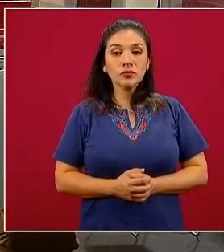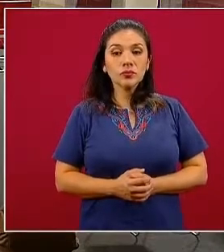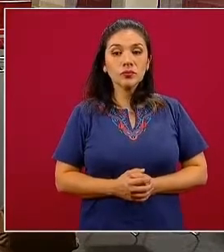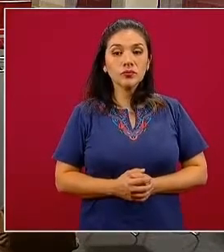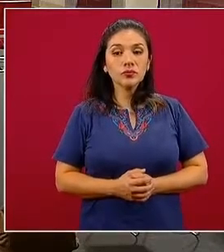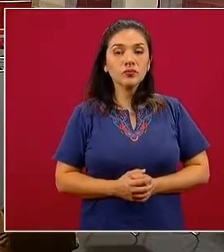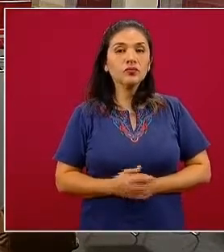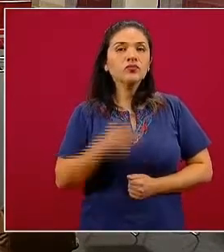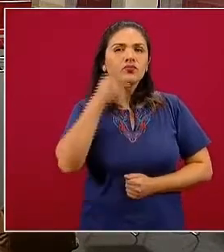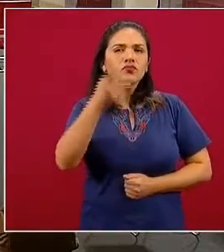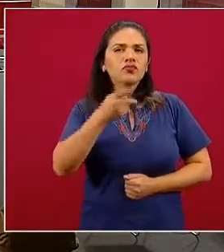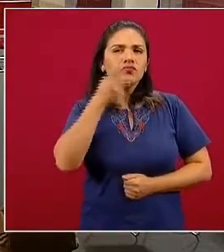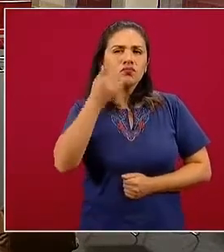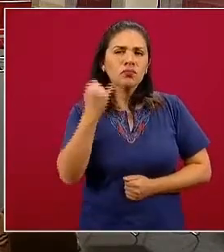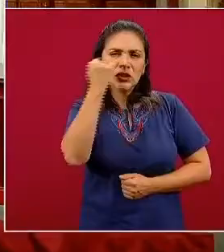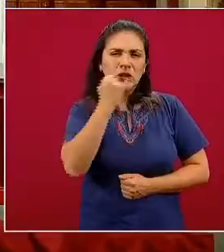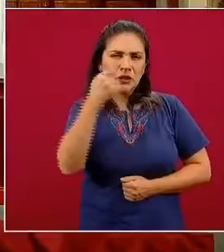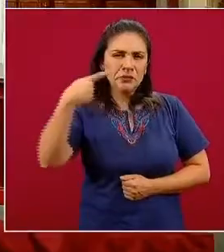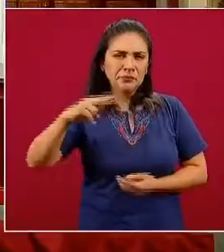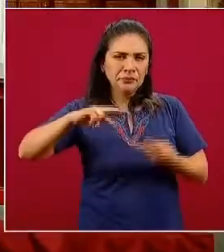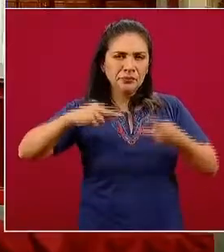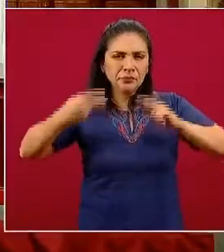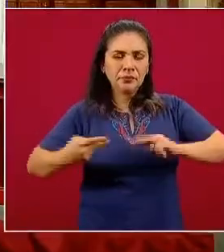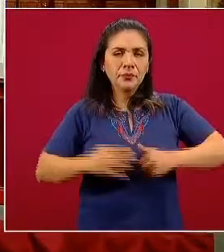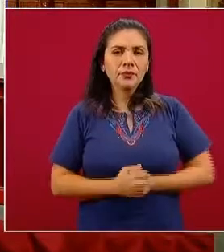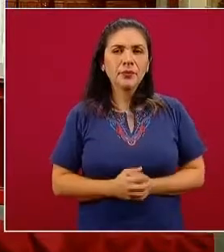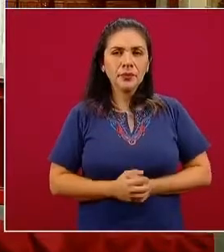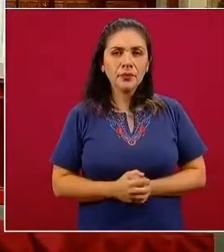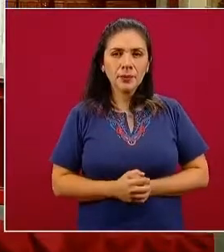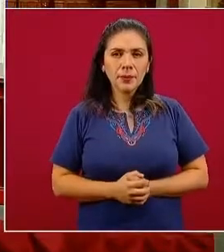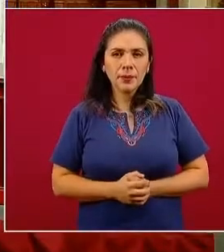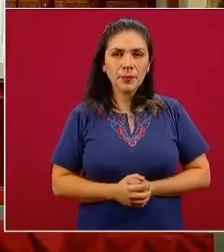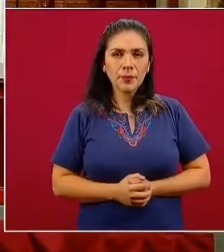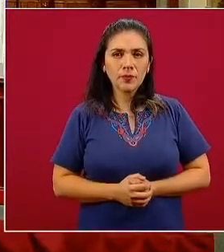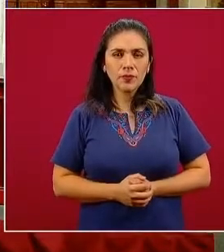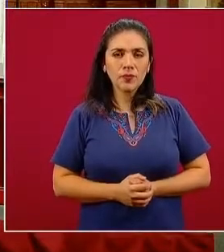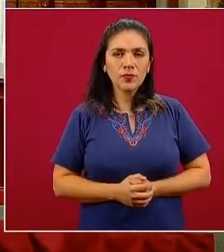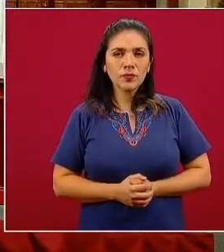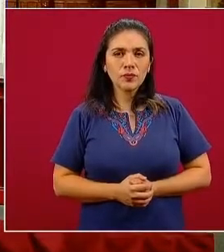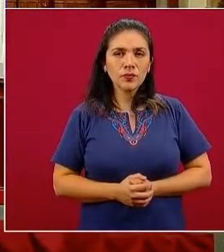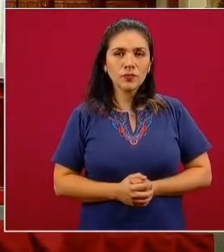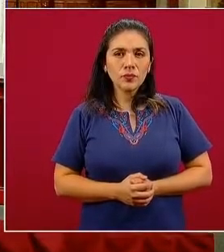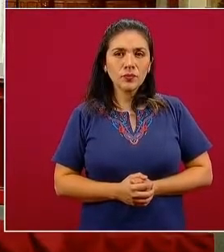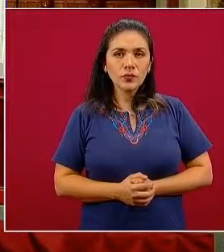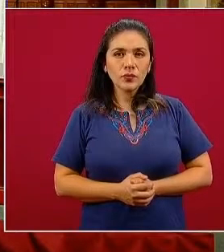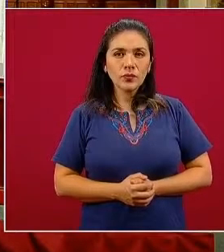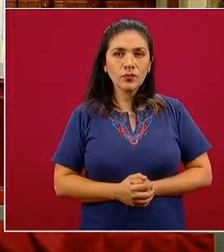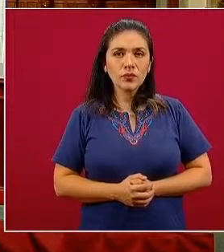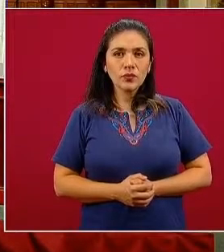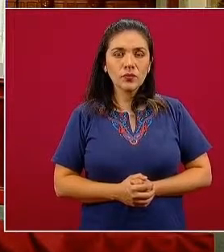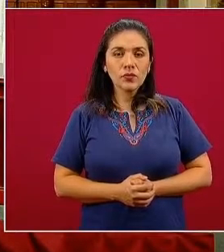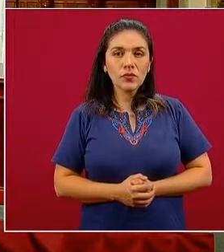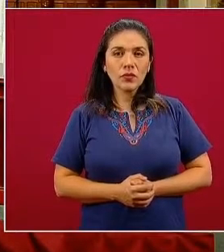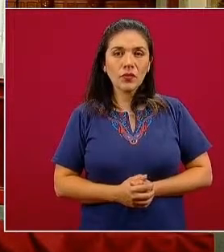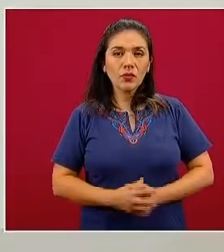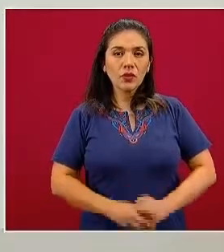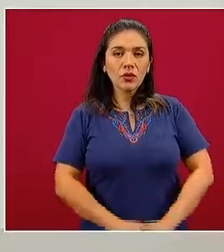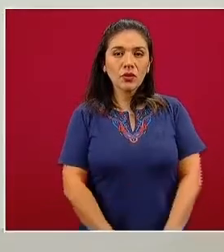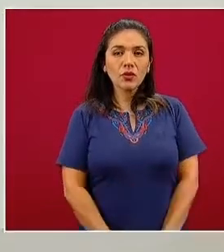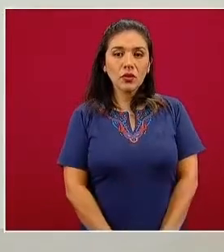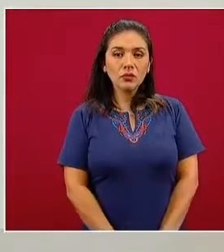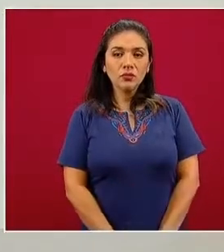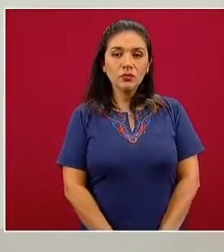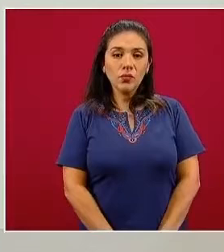Ni con Tlaxpaloa, Nochitlen Techitan Panihueca, Tepoztlahuamisolme, no